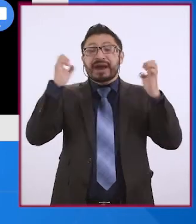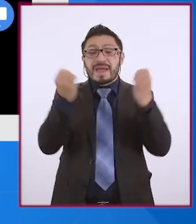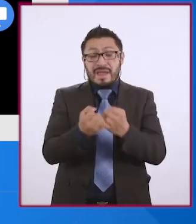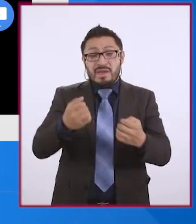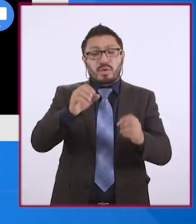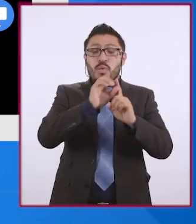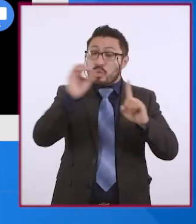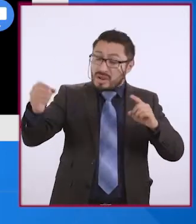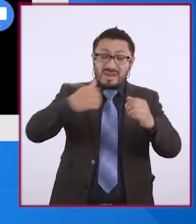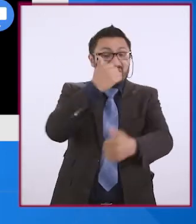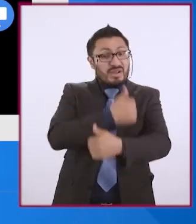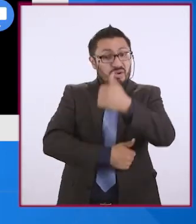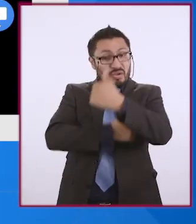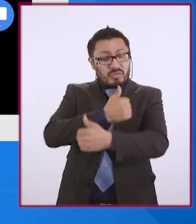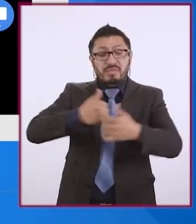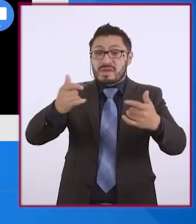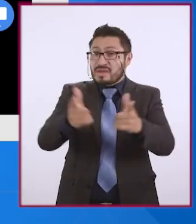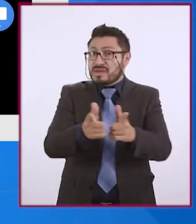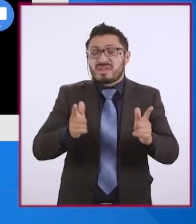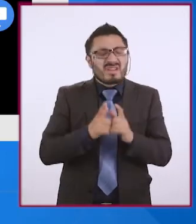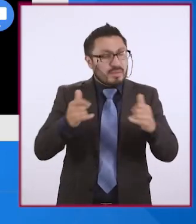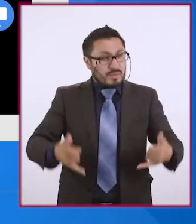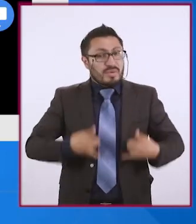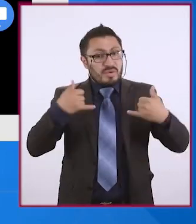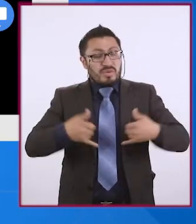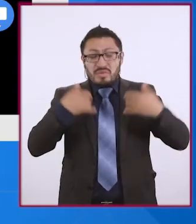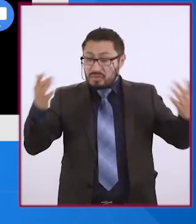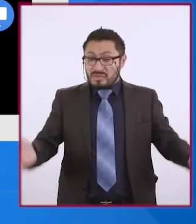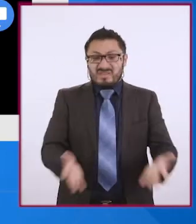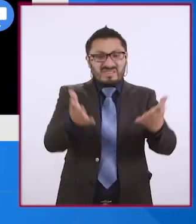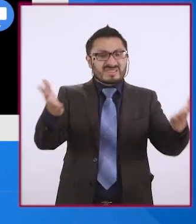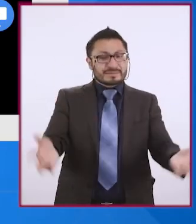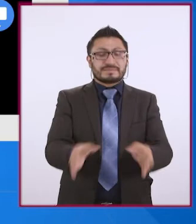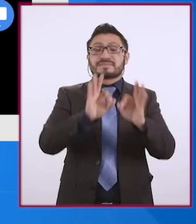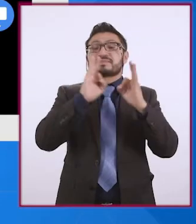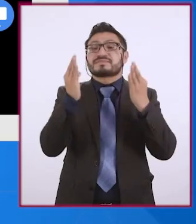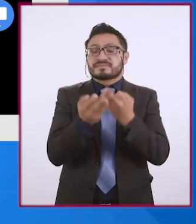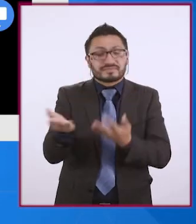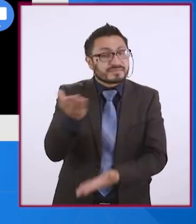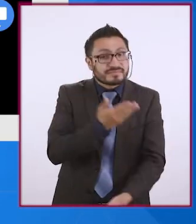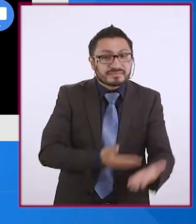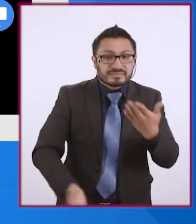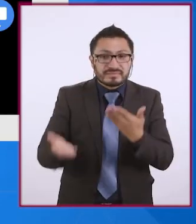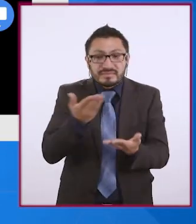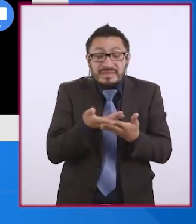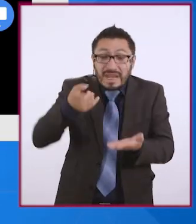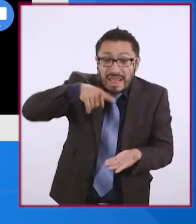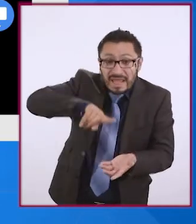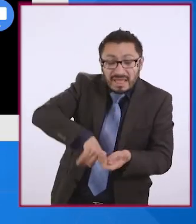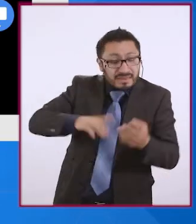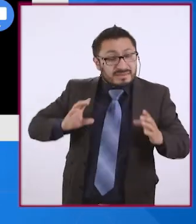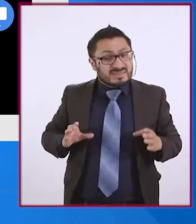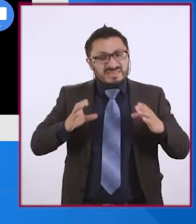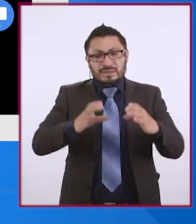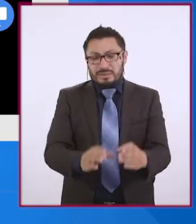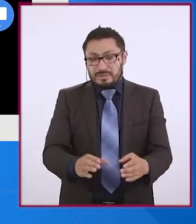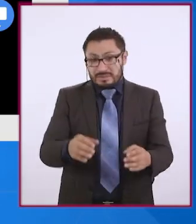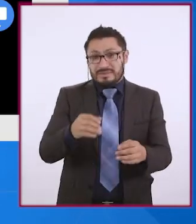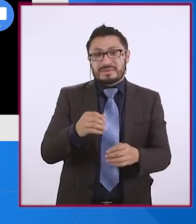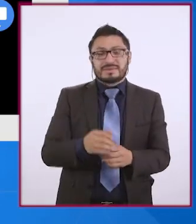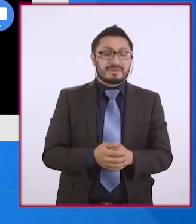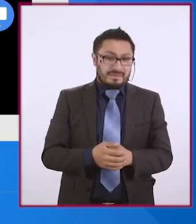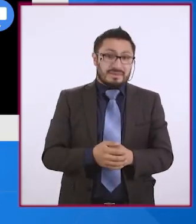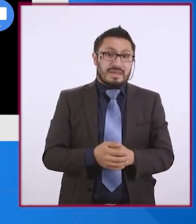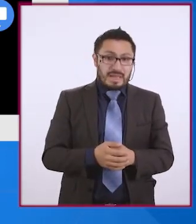propios jóvenes y estimulen así formas de convivencia dentro de su comunidad y con otras áreas